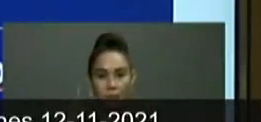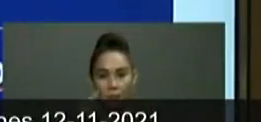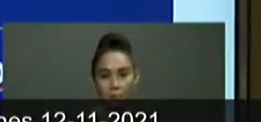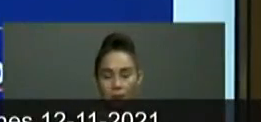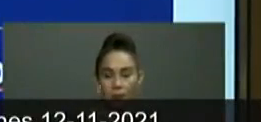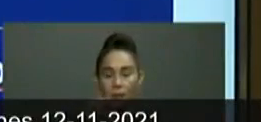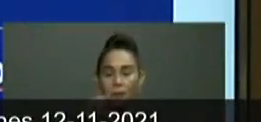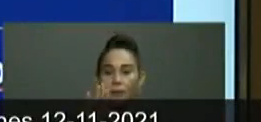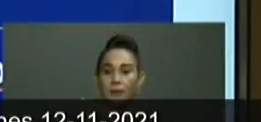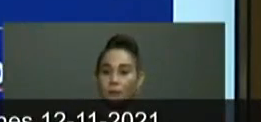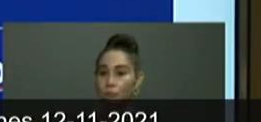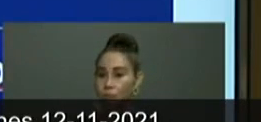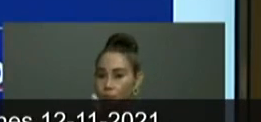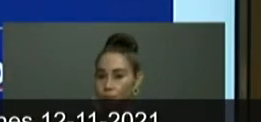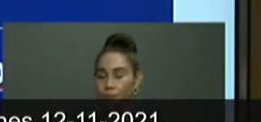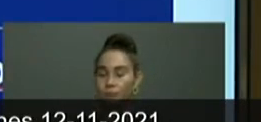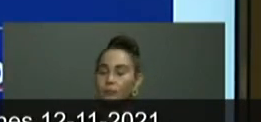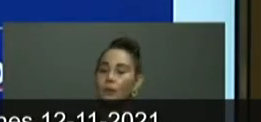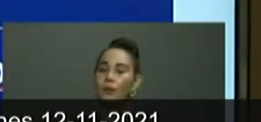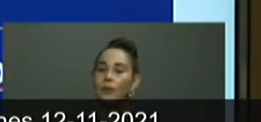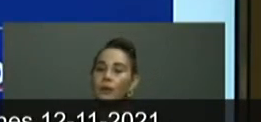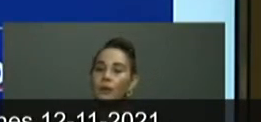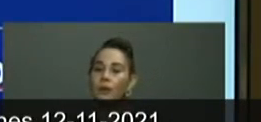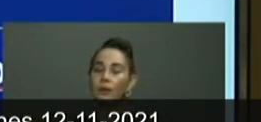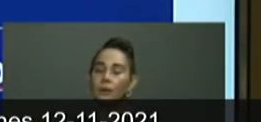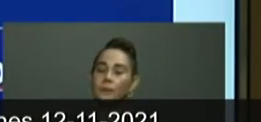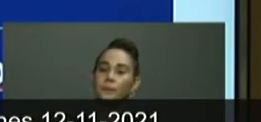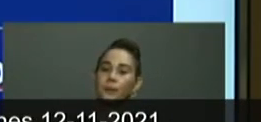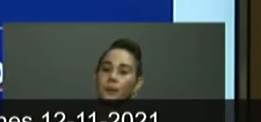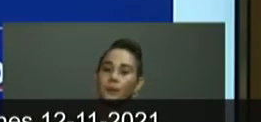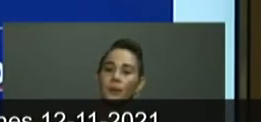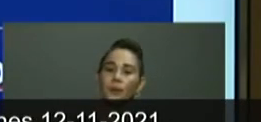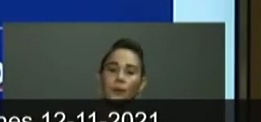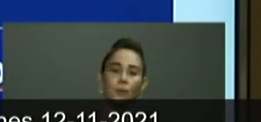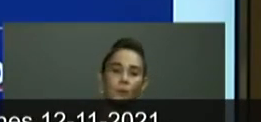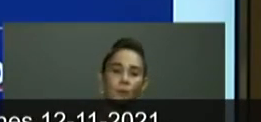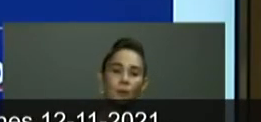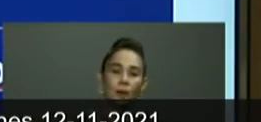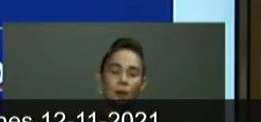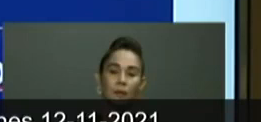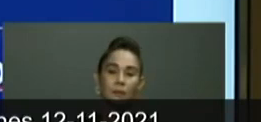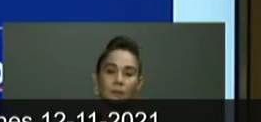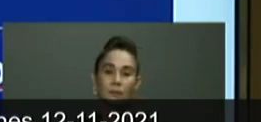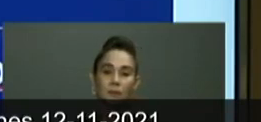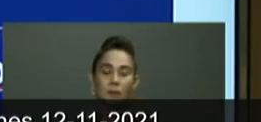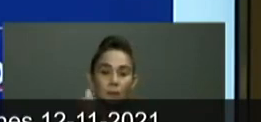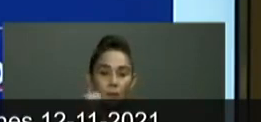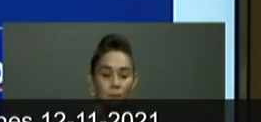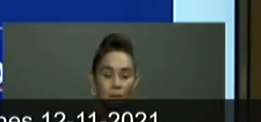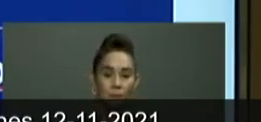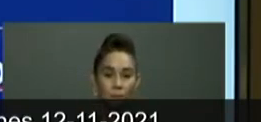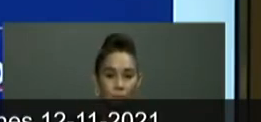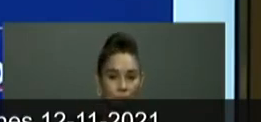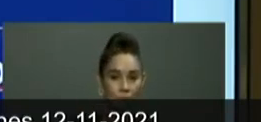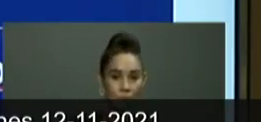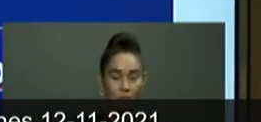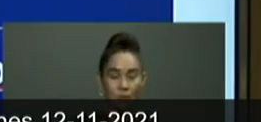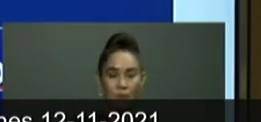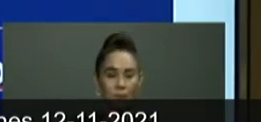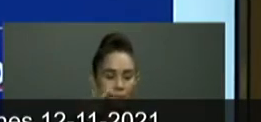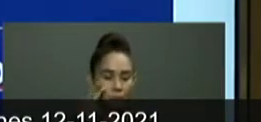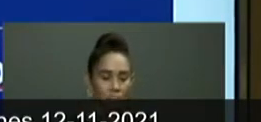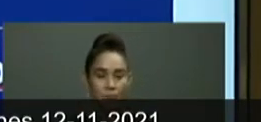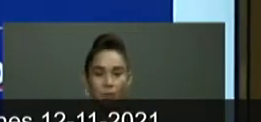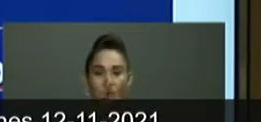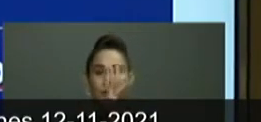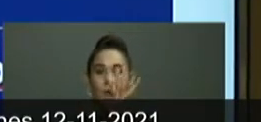el 25 de octubre, del número total de parturientas, lamentablemente, que fallecieron, observe que